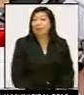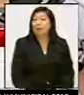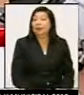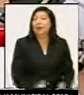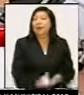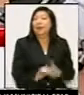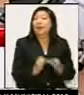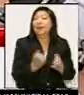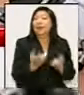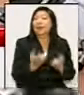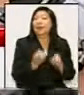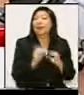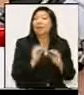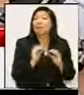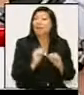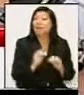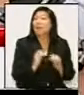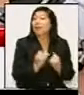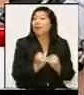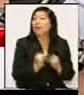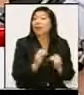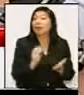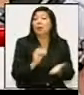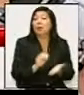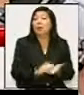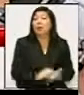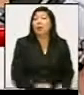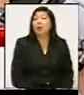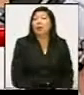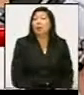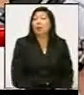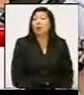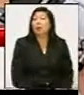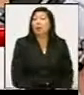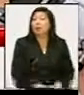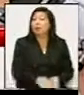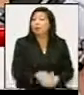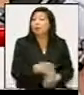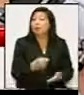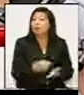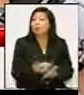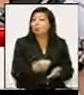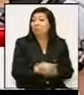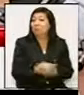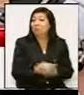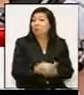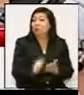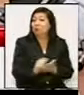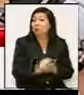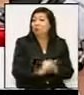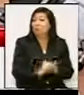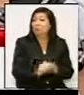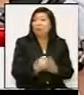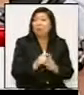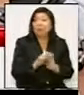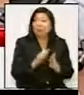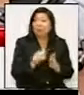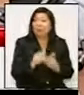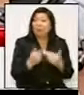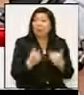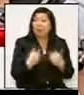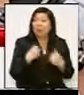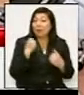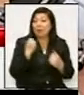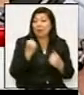he querido afirmar, ¿no? Con independencia nuevamente de lo que se deba, de lo que se pague, es decir, tarifa subsidiada o no subsidiada, todos tenemos derecho a